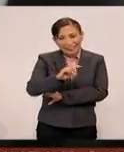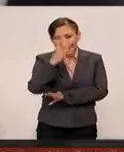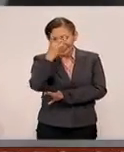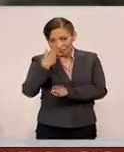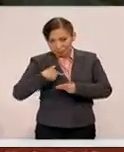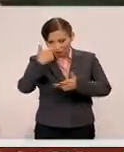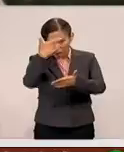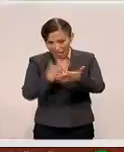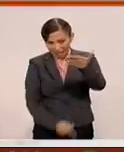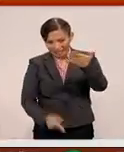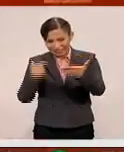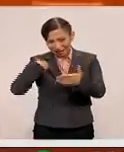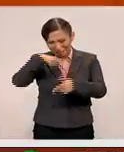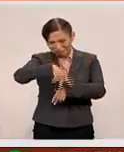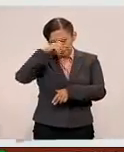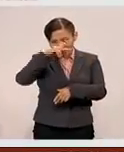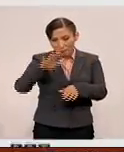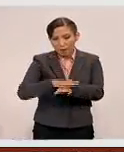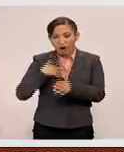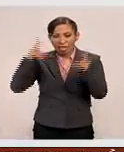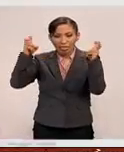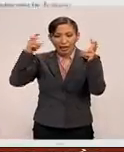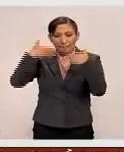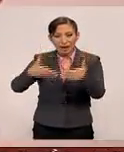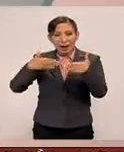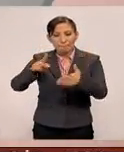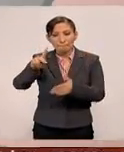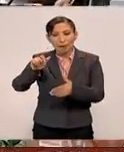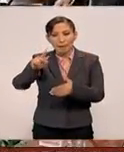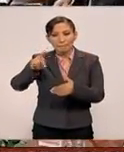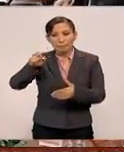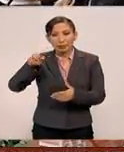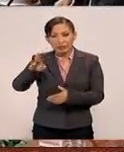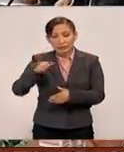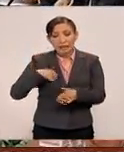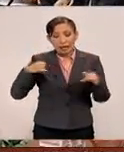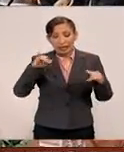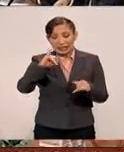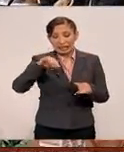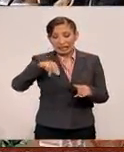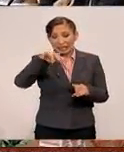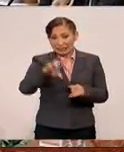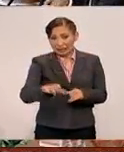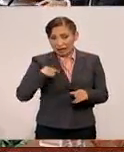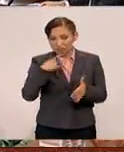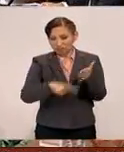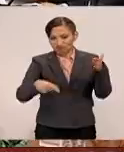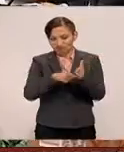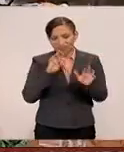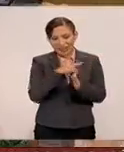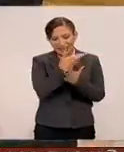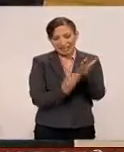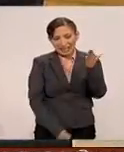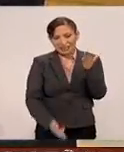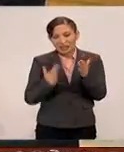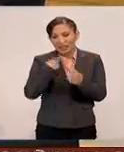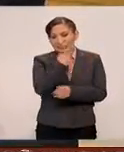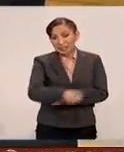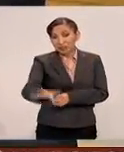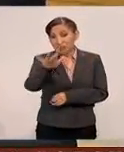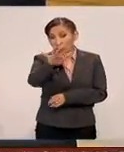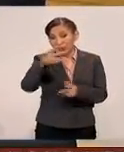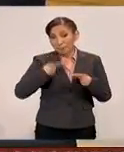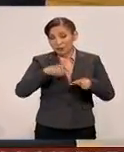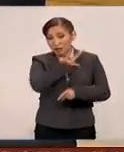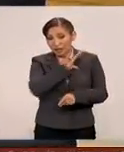33 implicados en México por el caso Panama Papers. El Instituto Nacional Electoral cancela el registro de